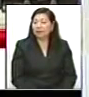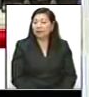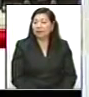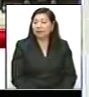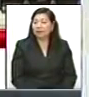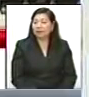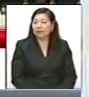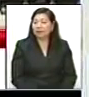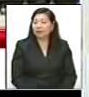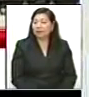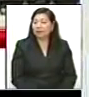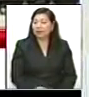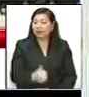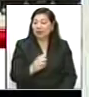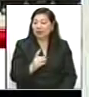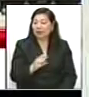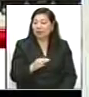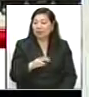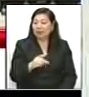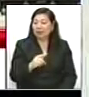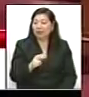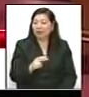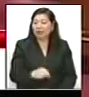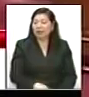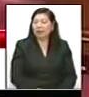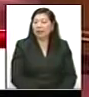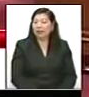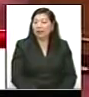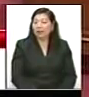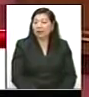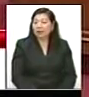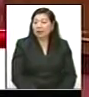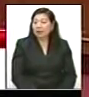Y la consejera Ada Montenegro.